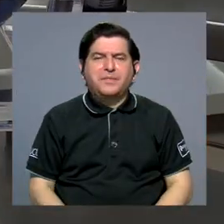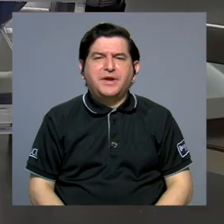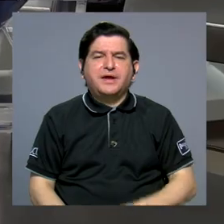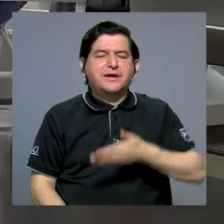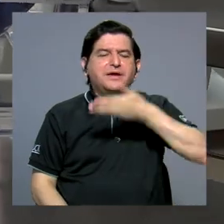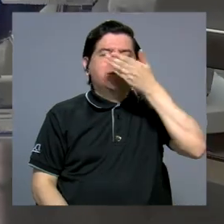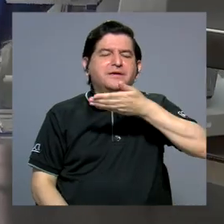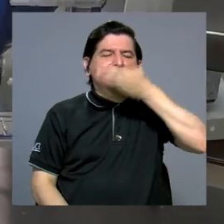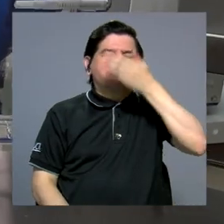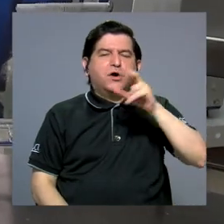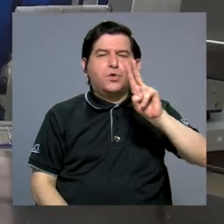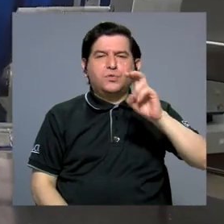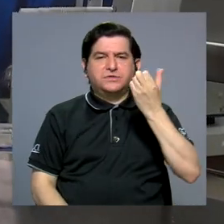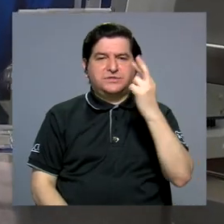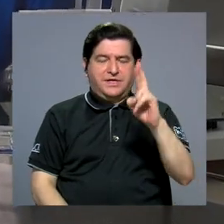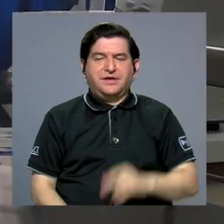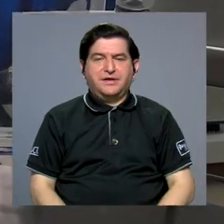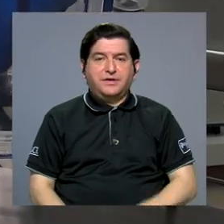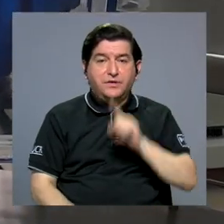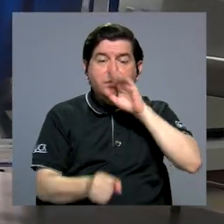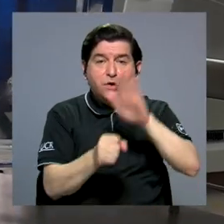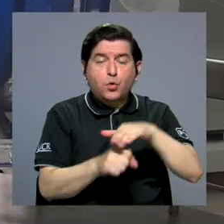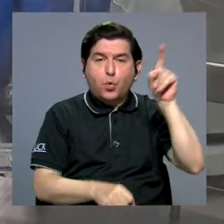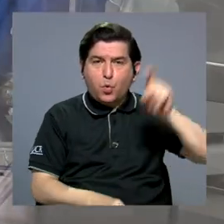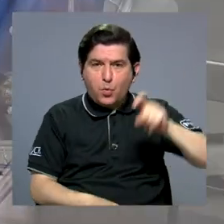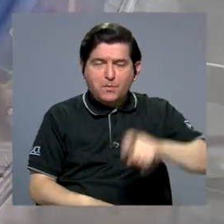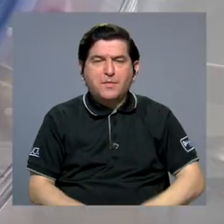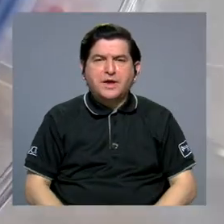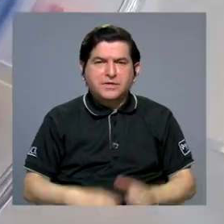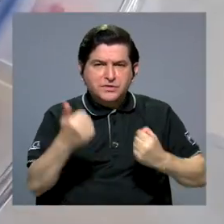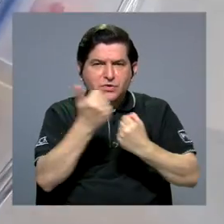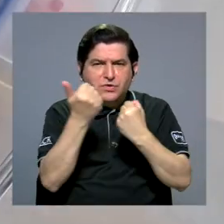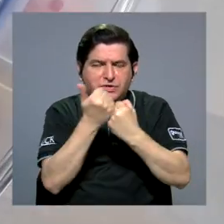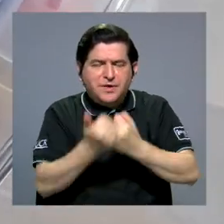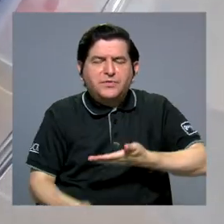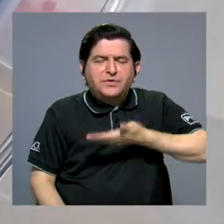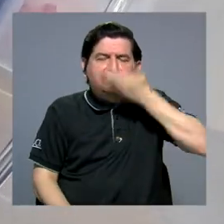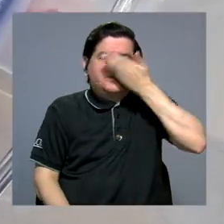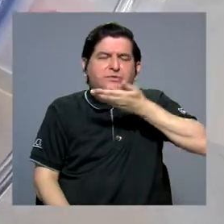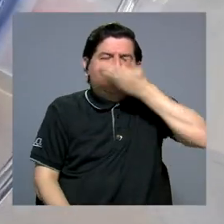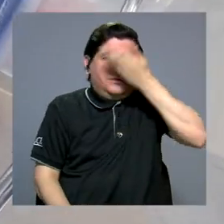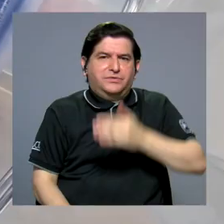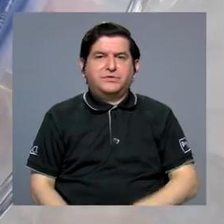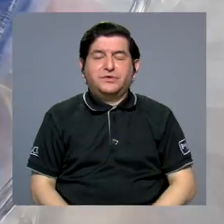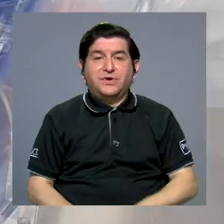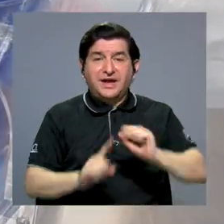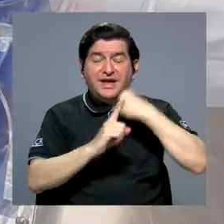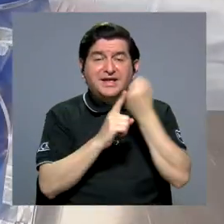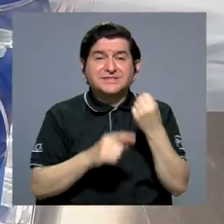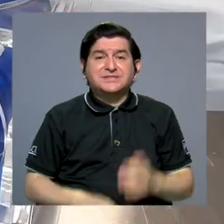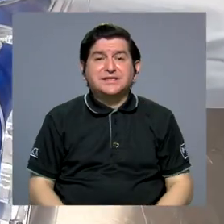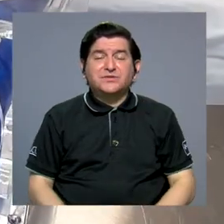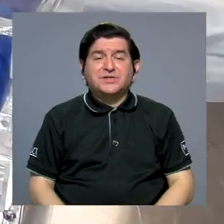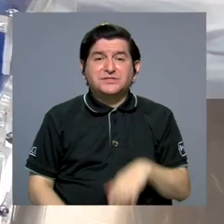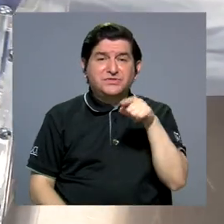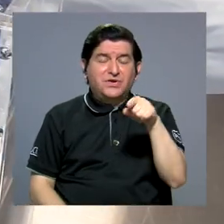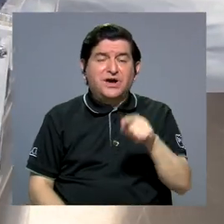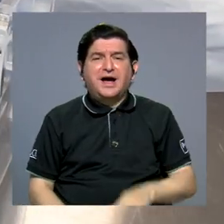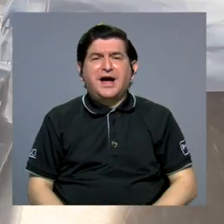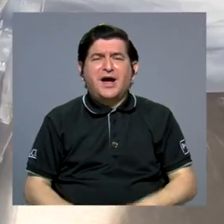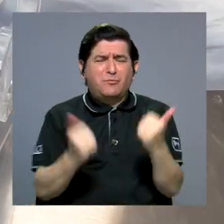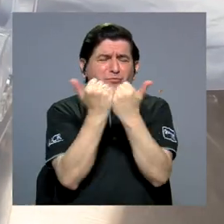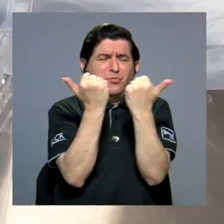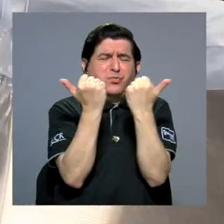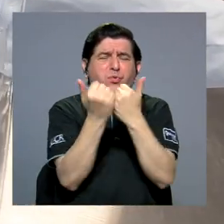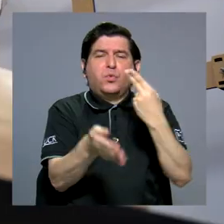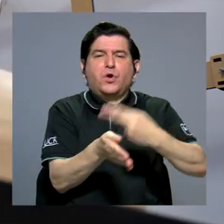Respira UCR y se creó para cubrir las necesidades de asistencia respiratoria, esto ante una eventual saturación de